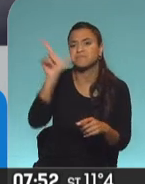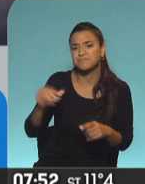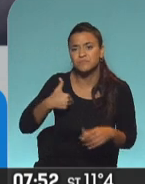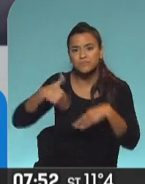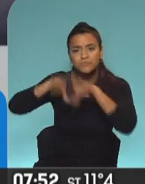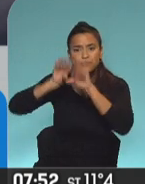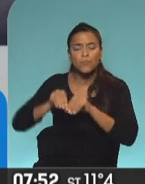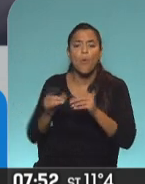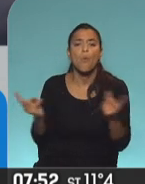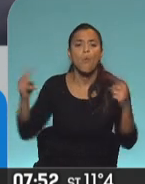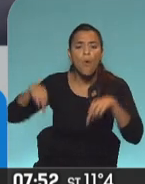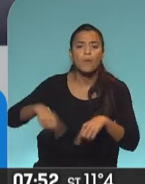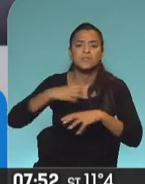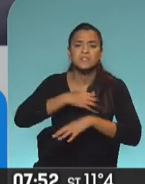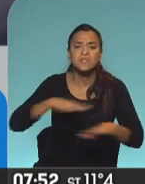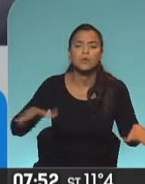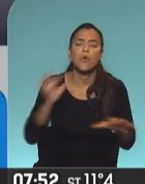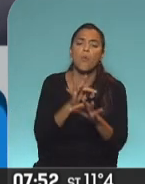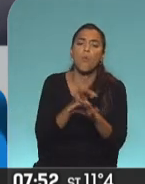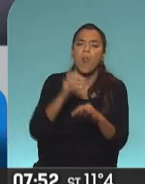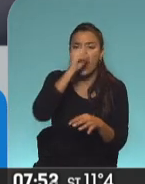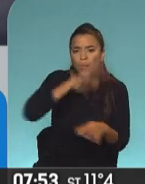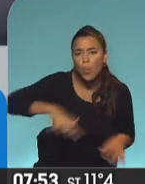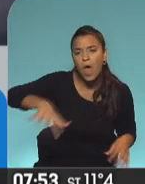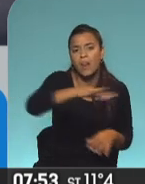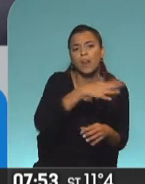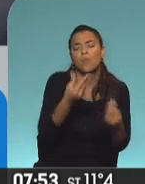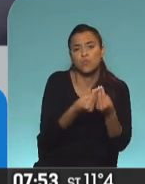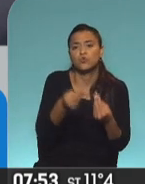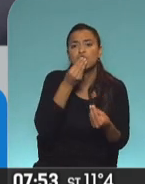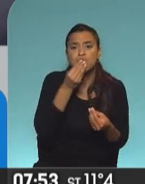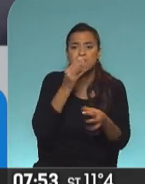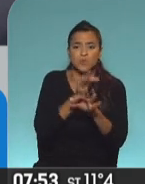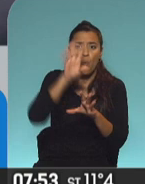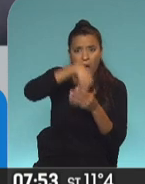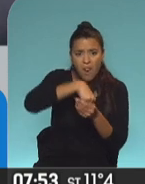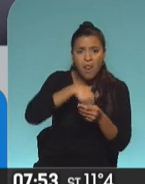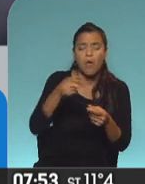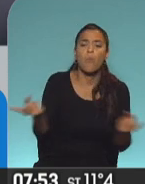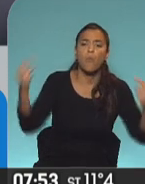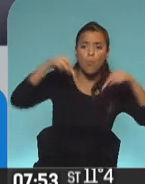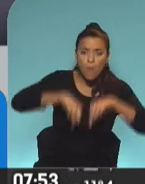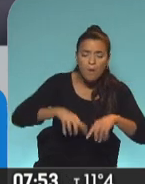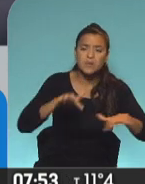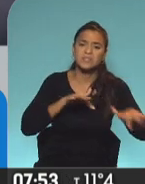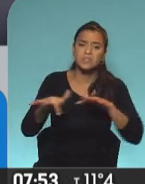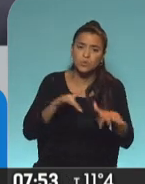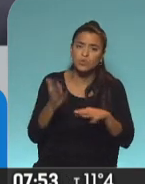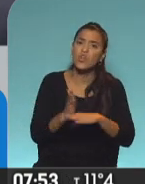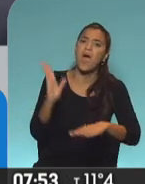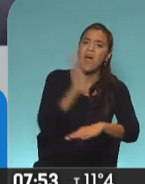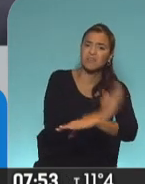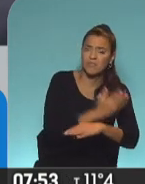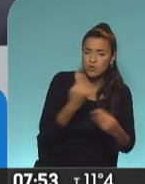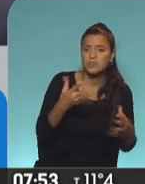Que vuelven los chicos a las escuelas rurales, muchos de ellos comen en las escuelas, se regresa a una situación previa, teniendo